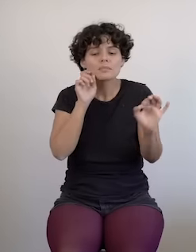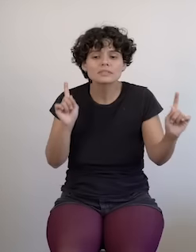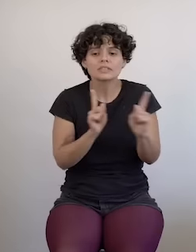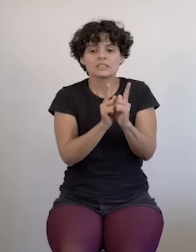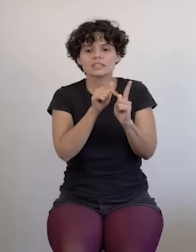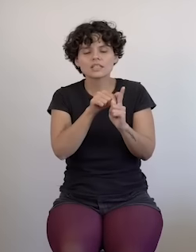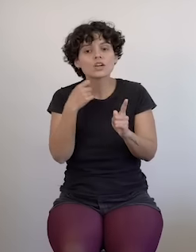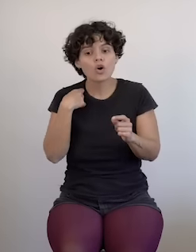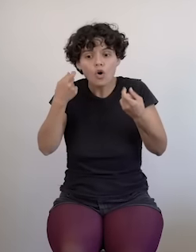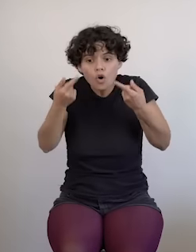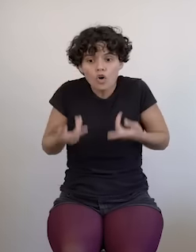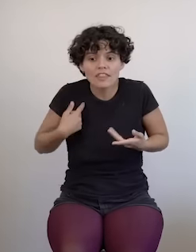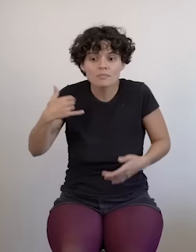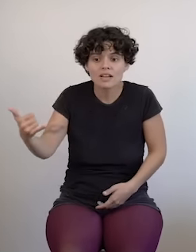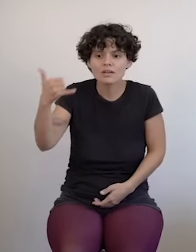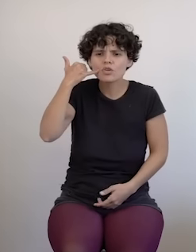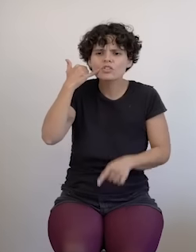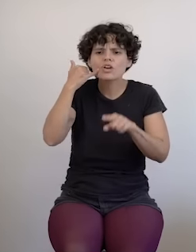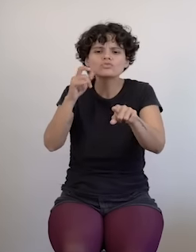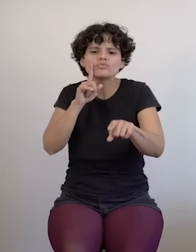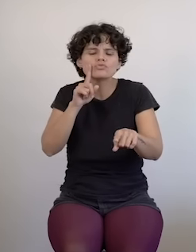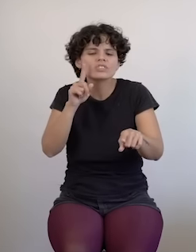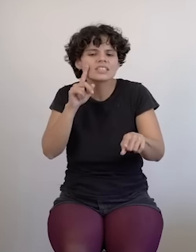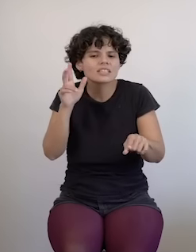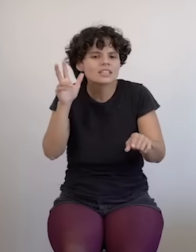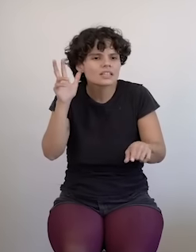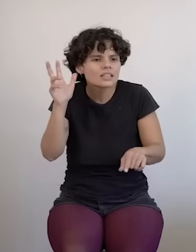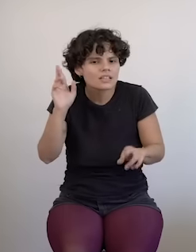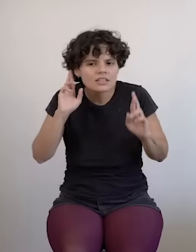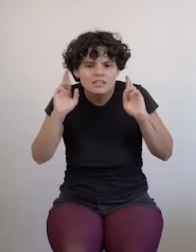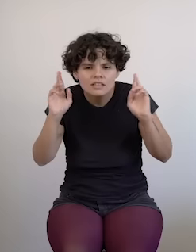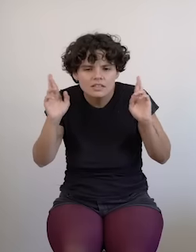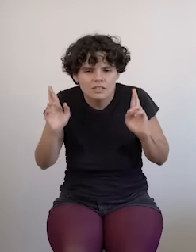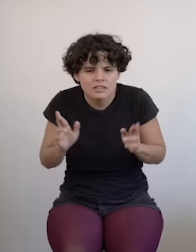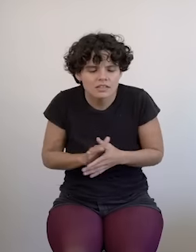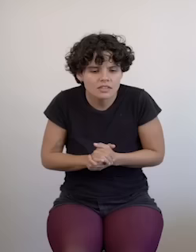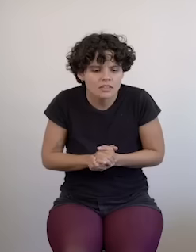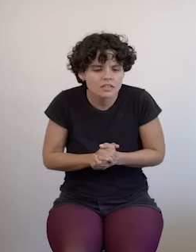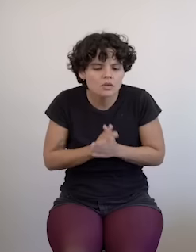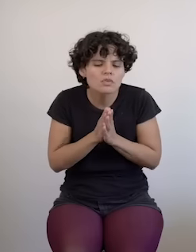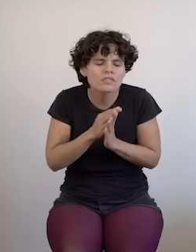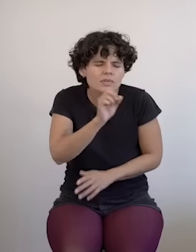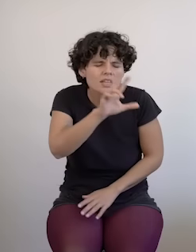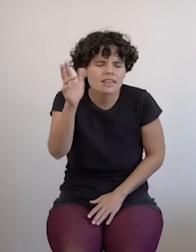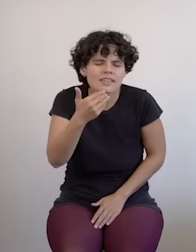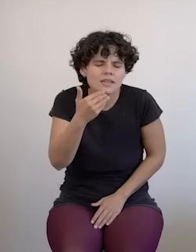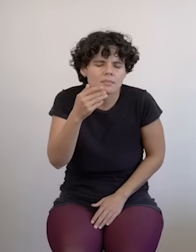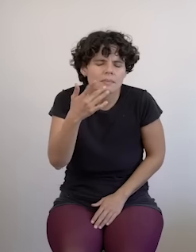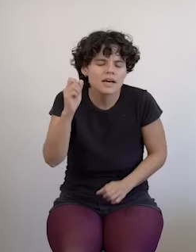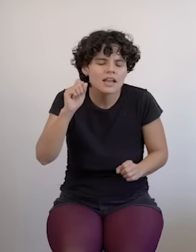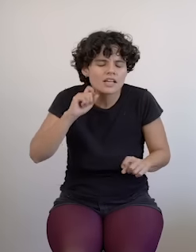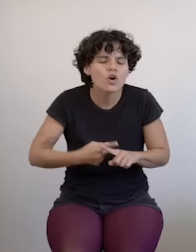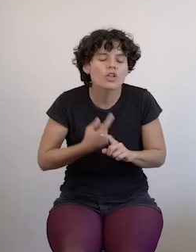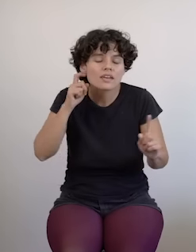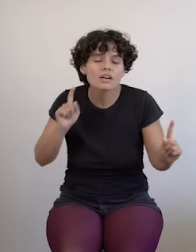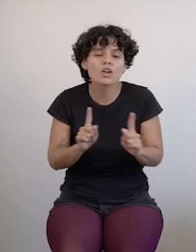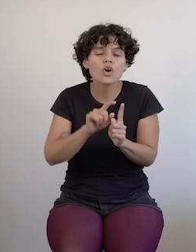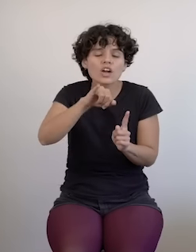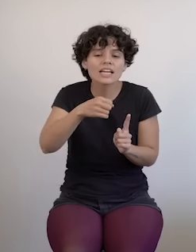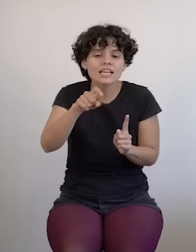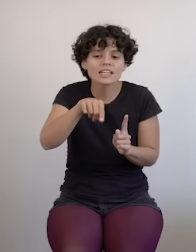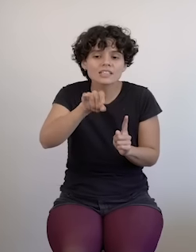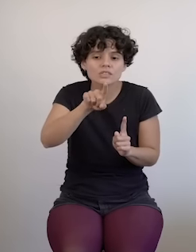papi. Y me responde hoy día y pongo, tenía el audio ahí. Quiero hablar con Diosito también, por manito,